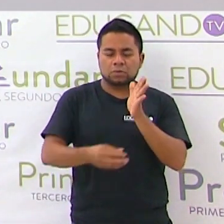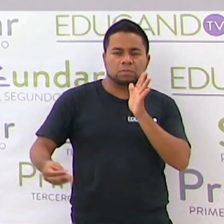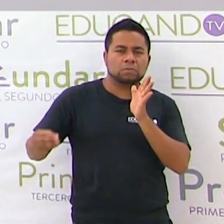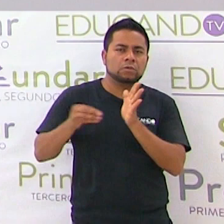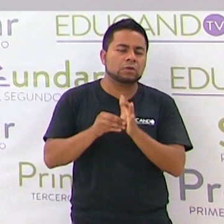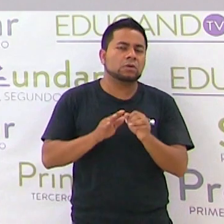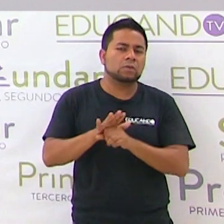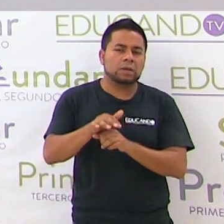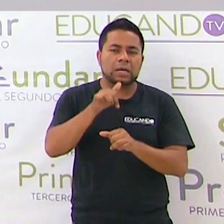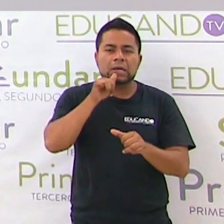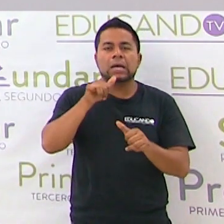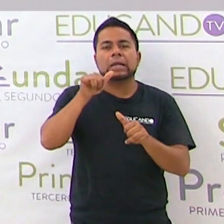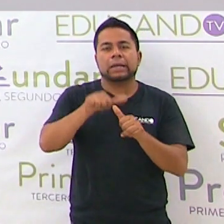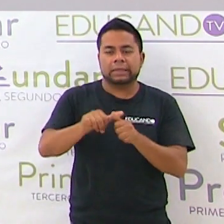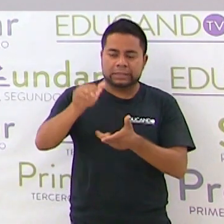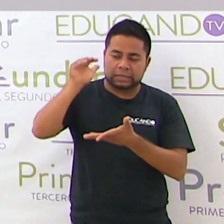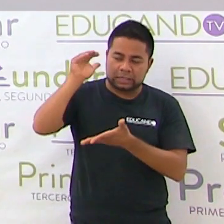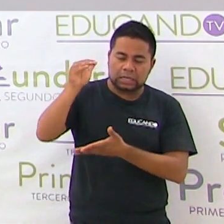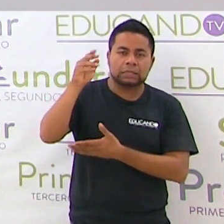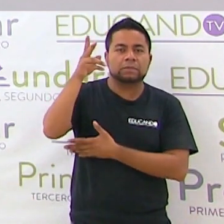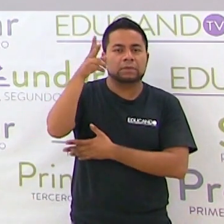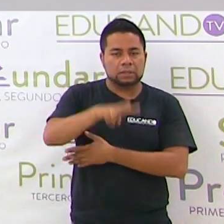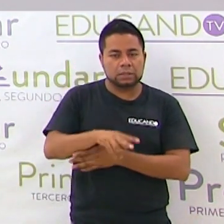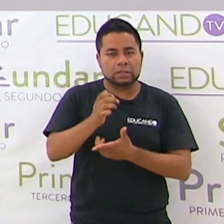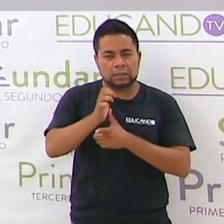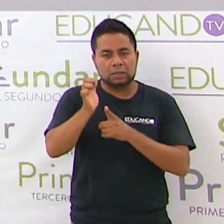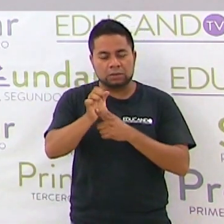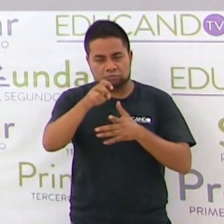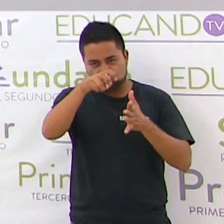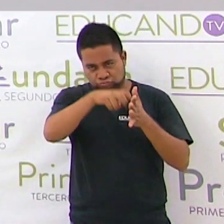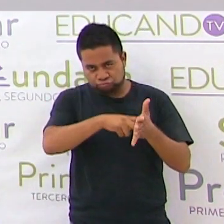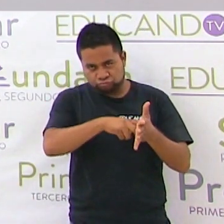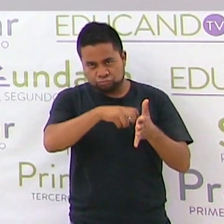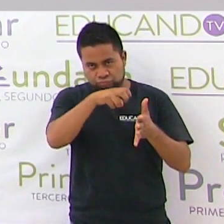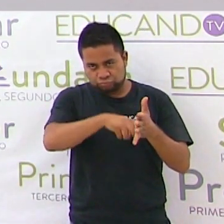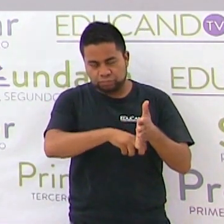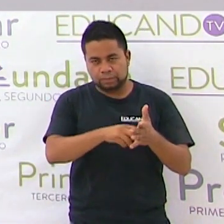sigue? Mayúscula, ¿verdad? Entonces corregimos.